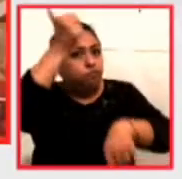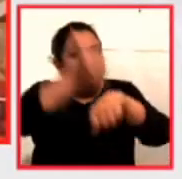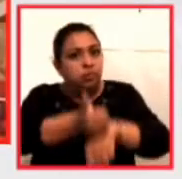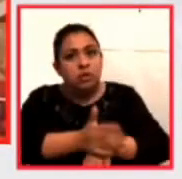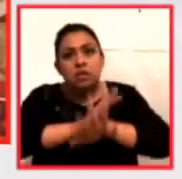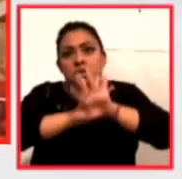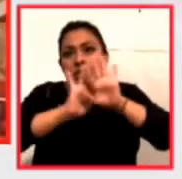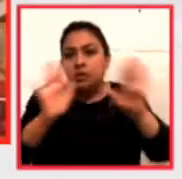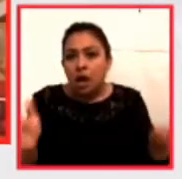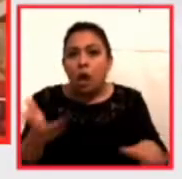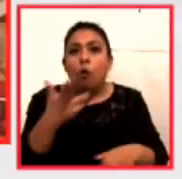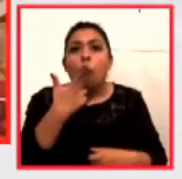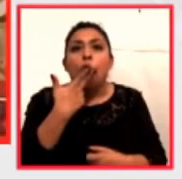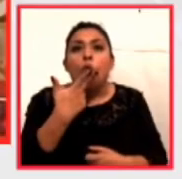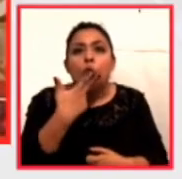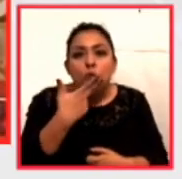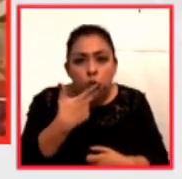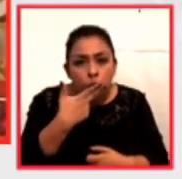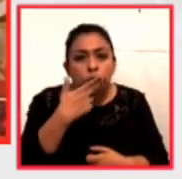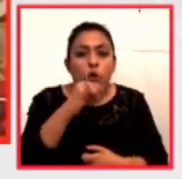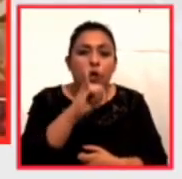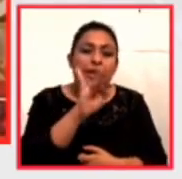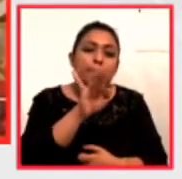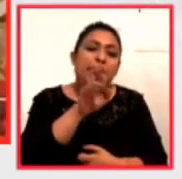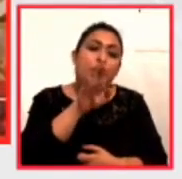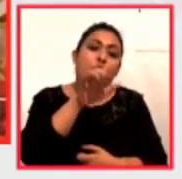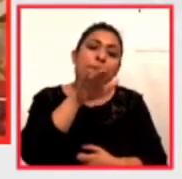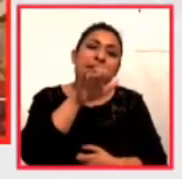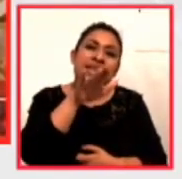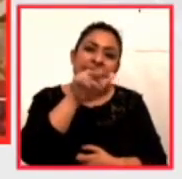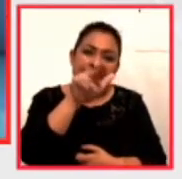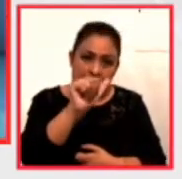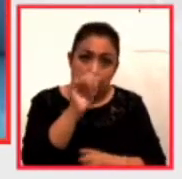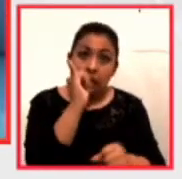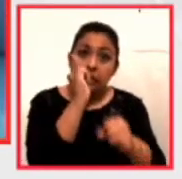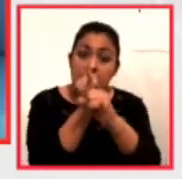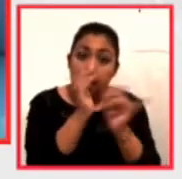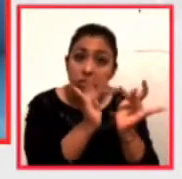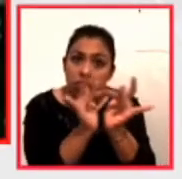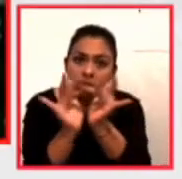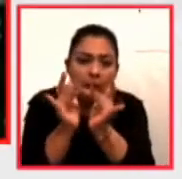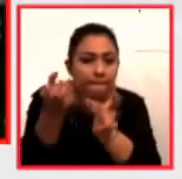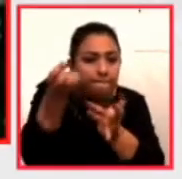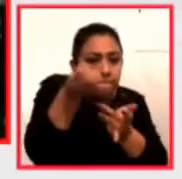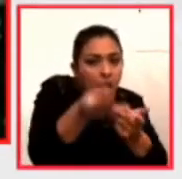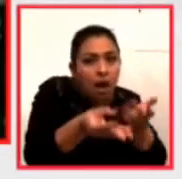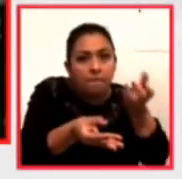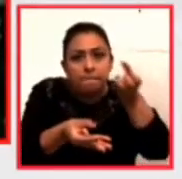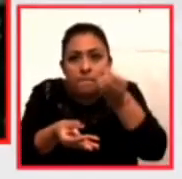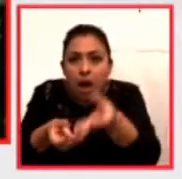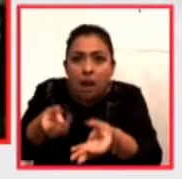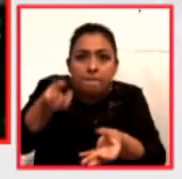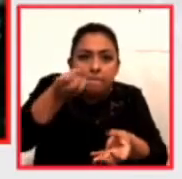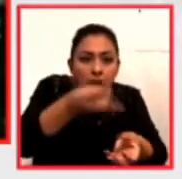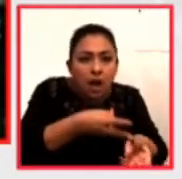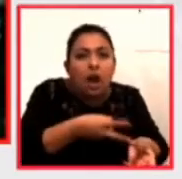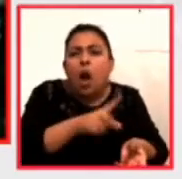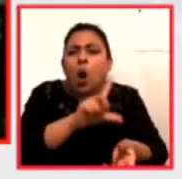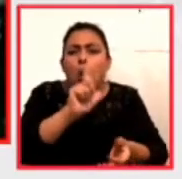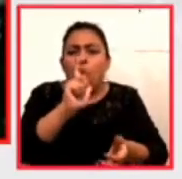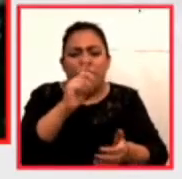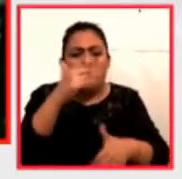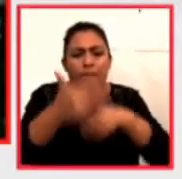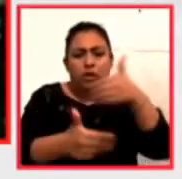una plataforma iberoamericana que permita estar nutriendo, pasando este